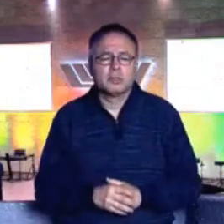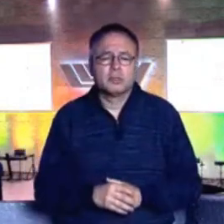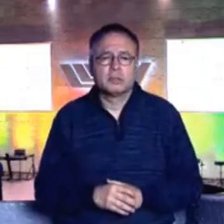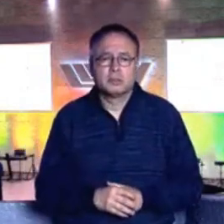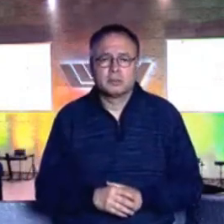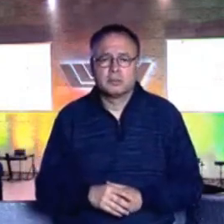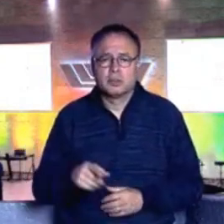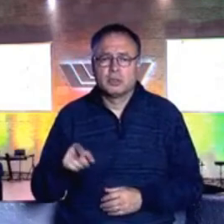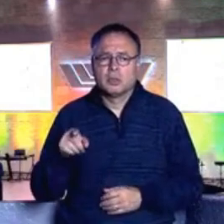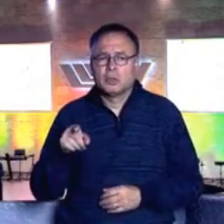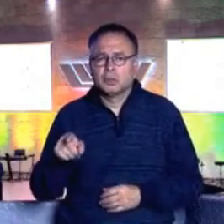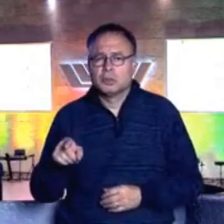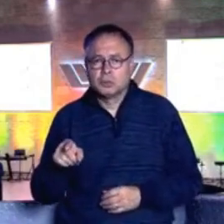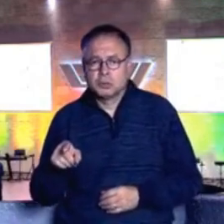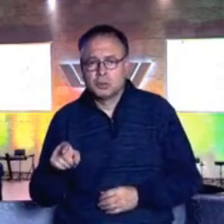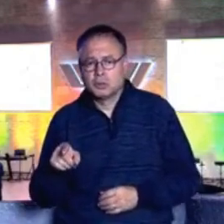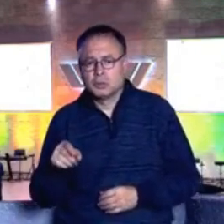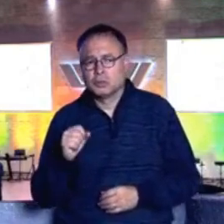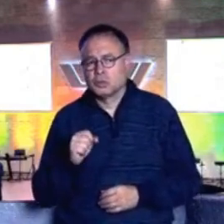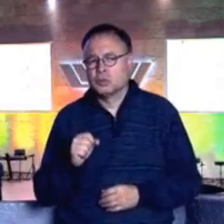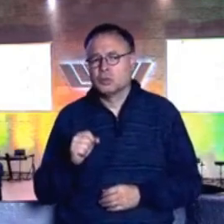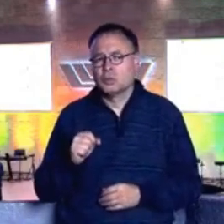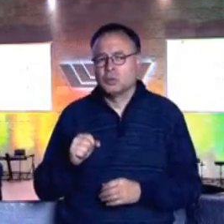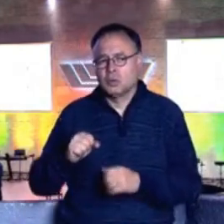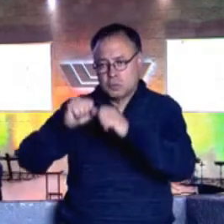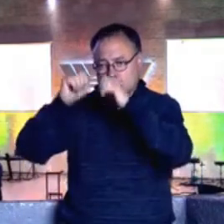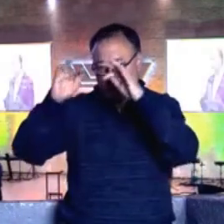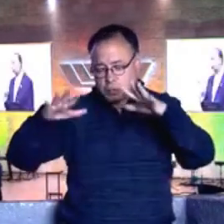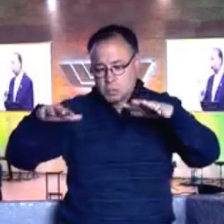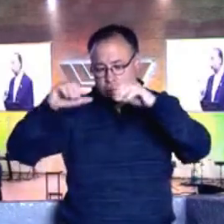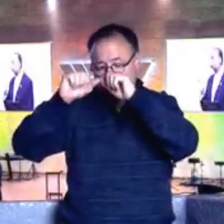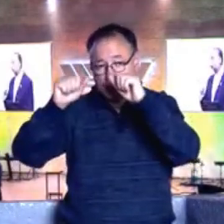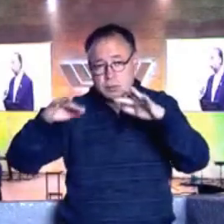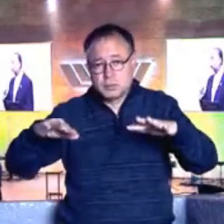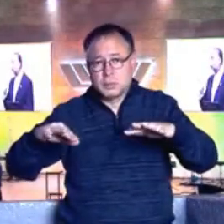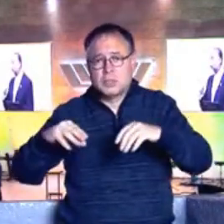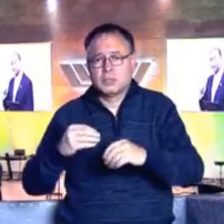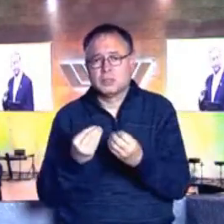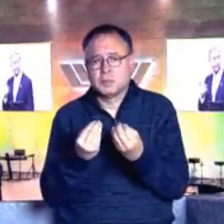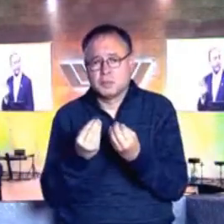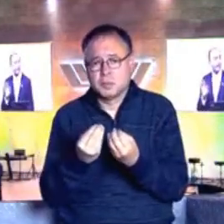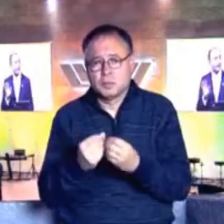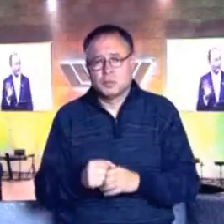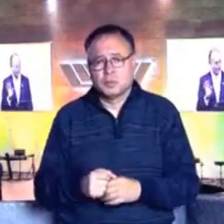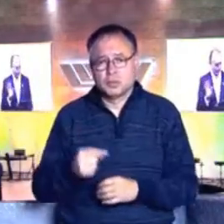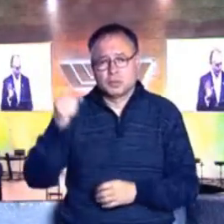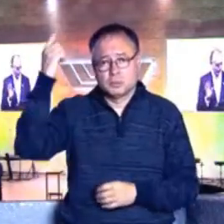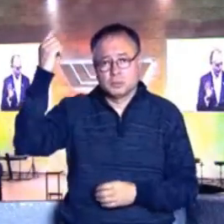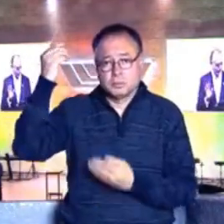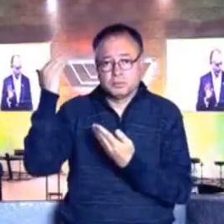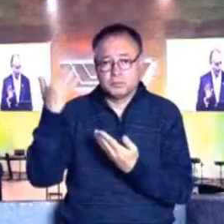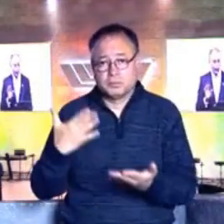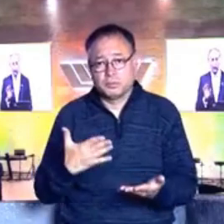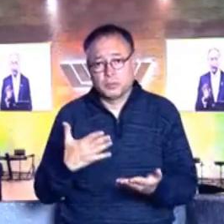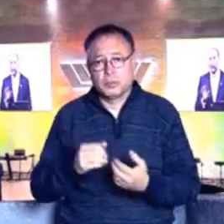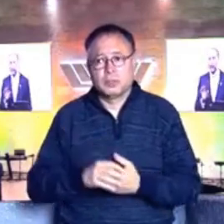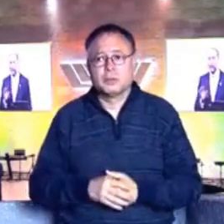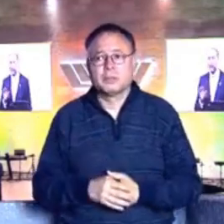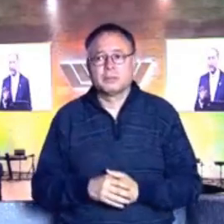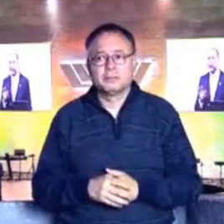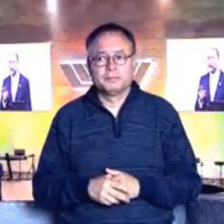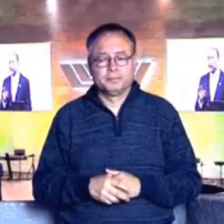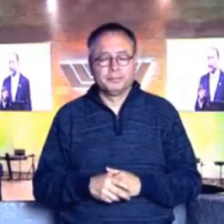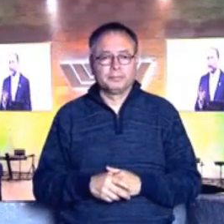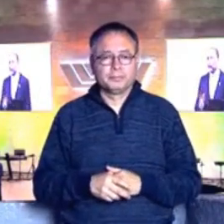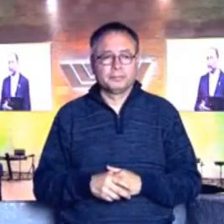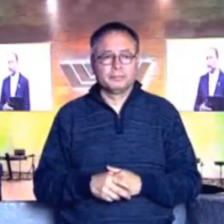a tu lado yo me quiero colmar de bienes no sé tú cuántos quieren hacerse